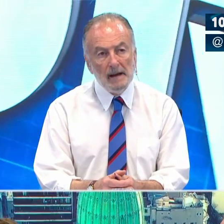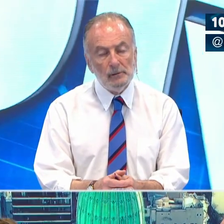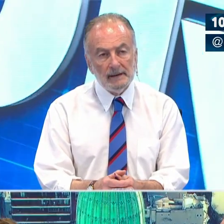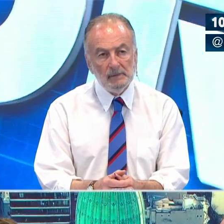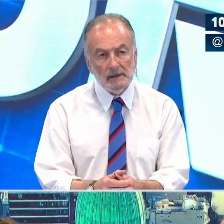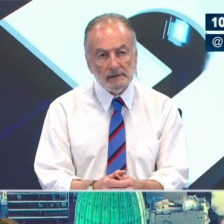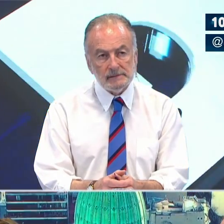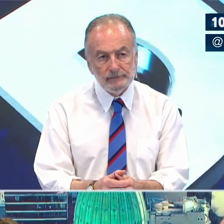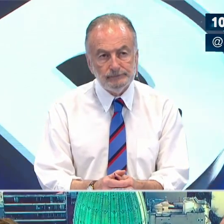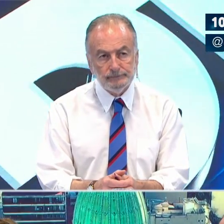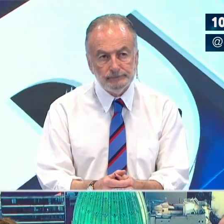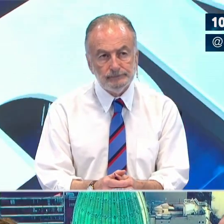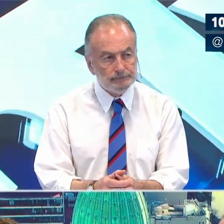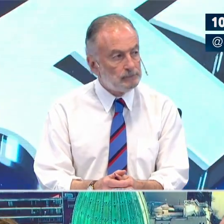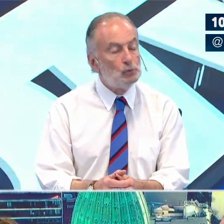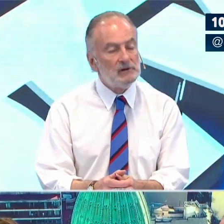Mario Benjamín Menéndez.